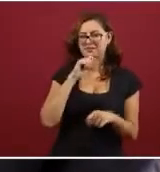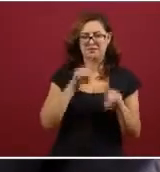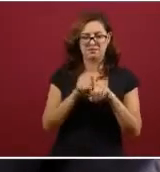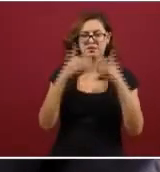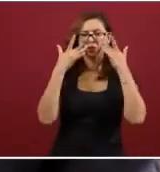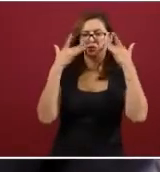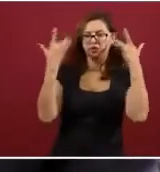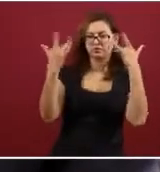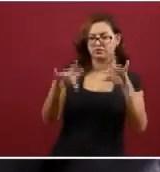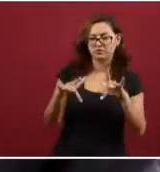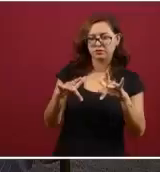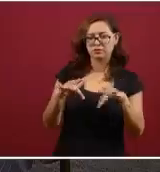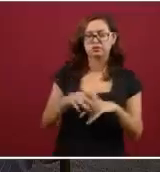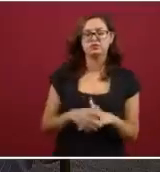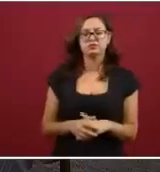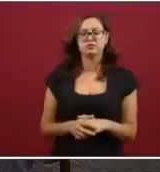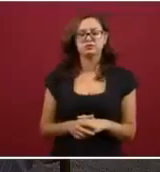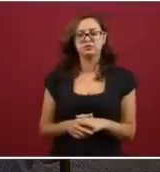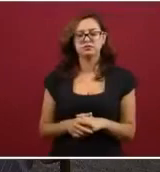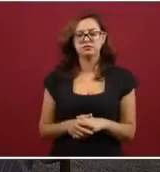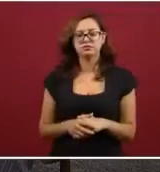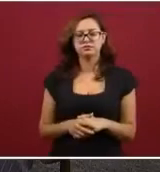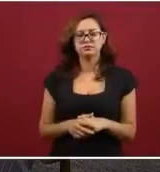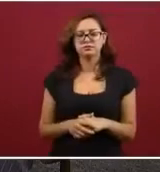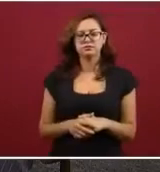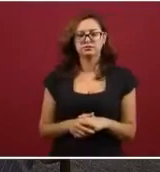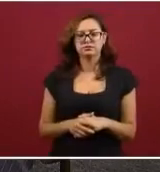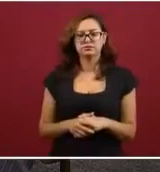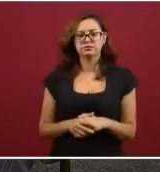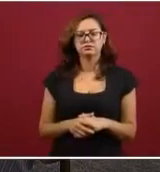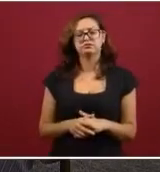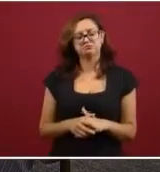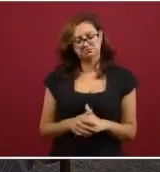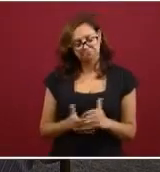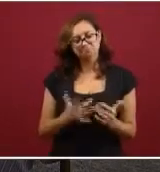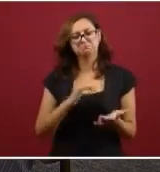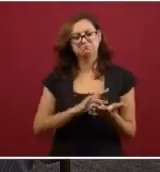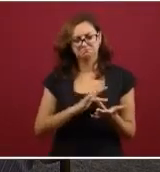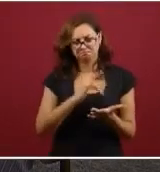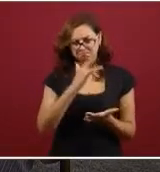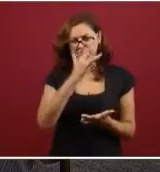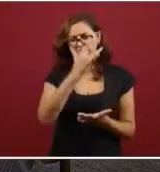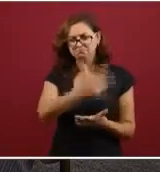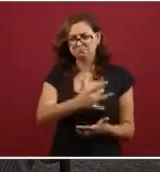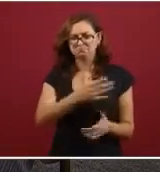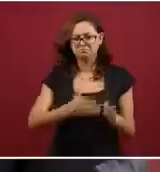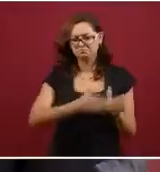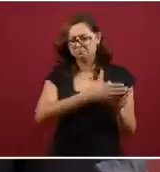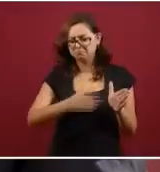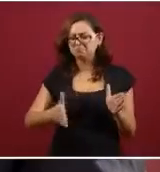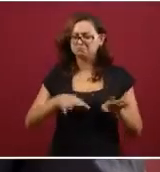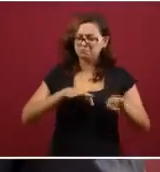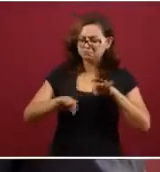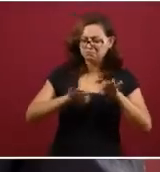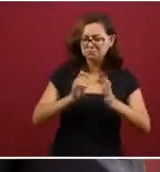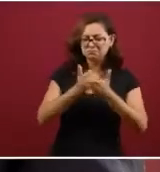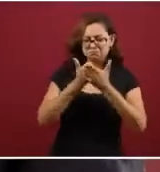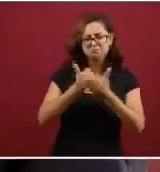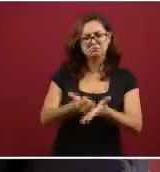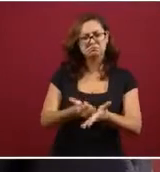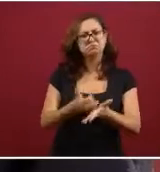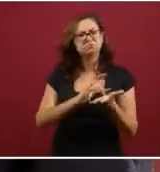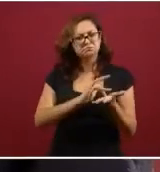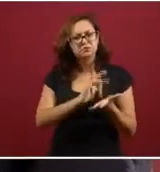Martínez, que también le agradezco porque nos ayudó en un tiempo y